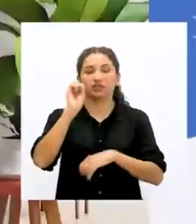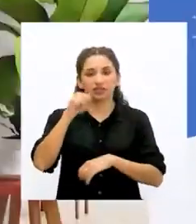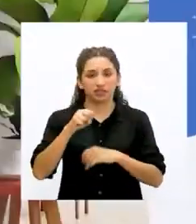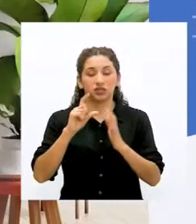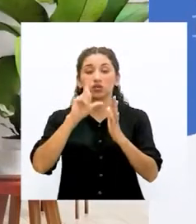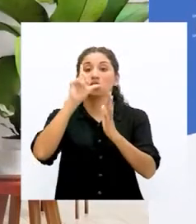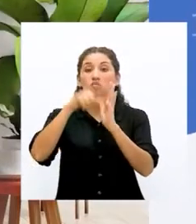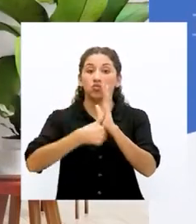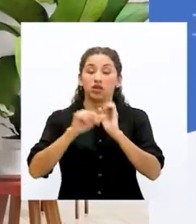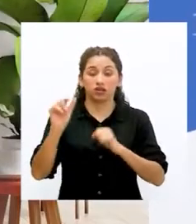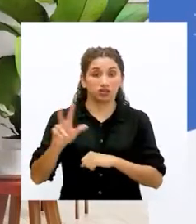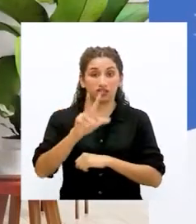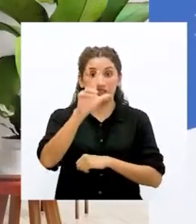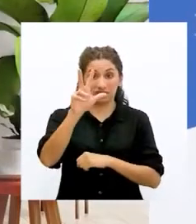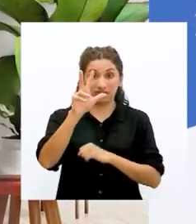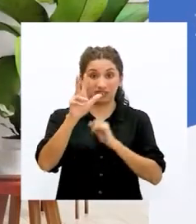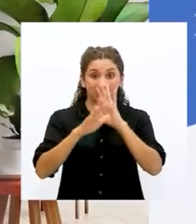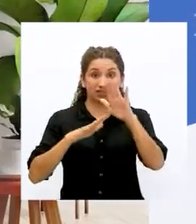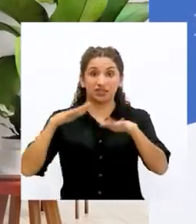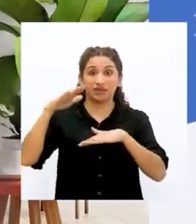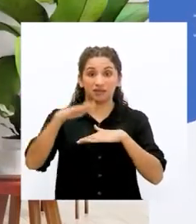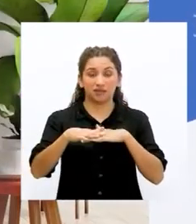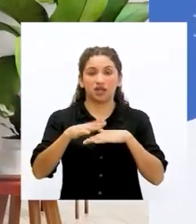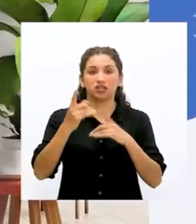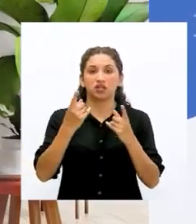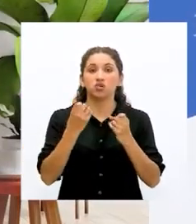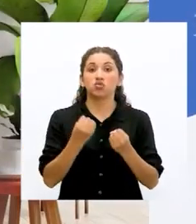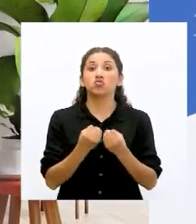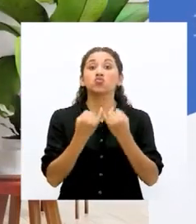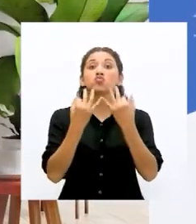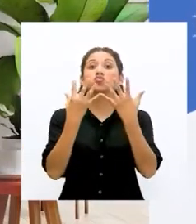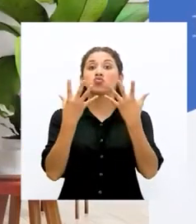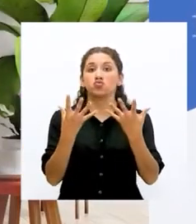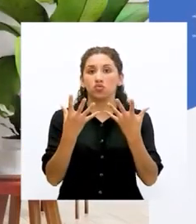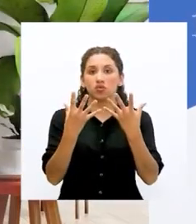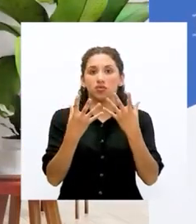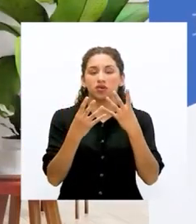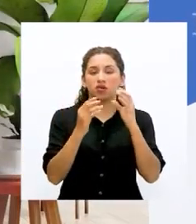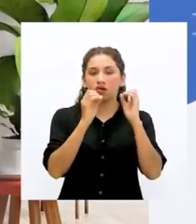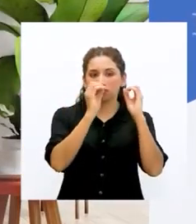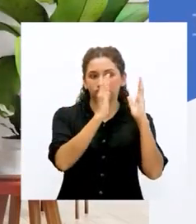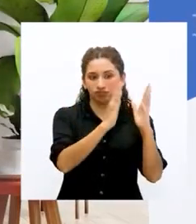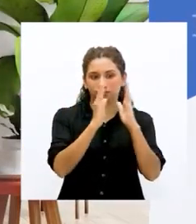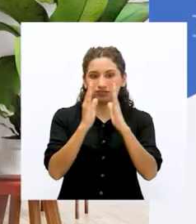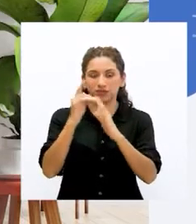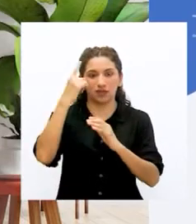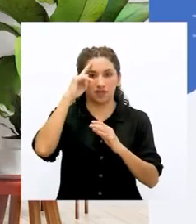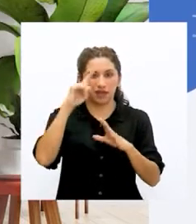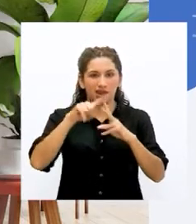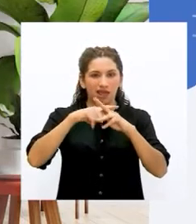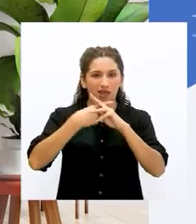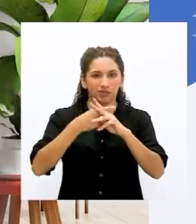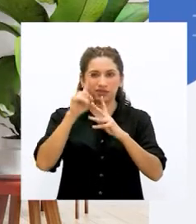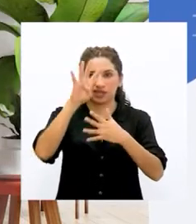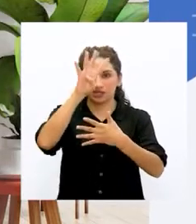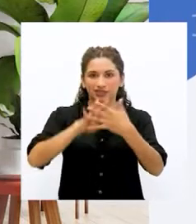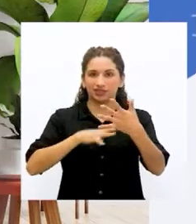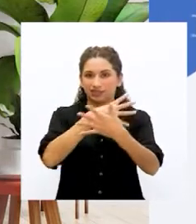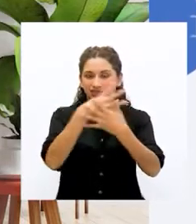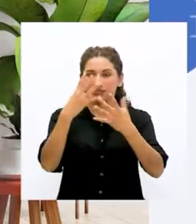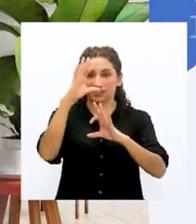en el tercer paso, determinamos el número de intervalos o clases necesarios para construir la tabla de